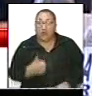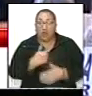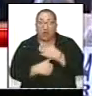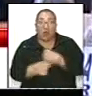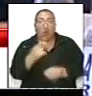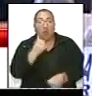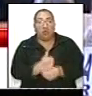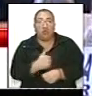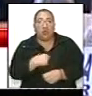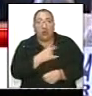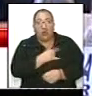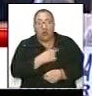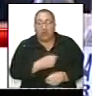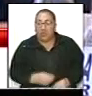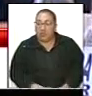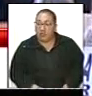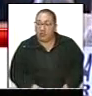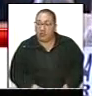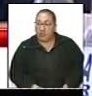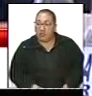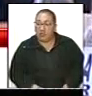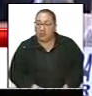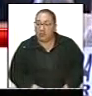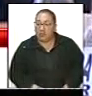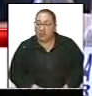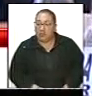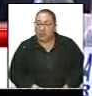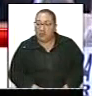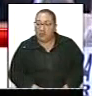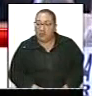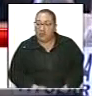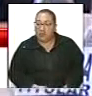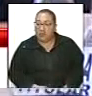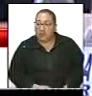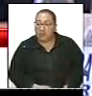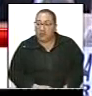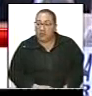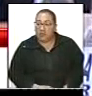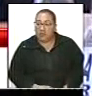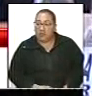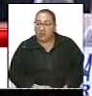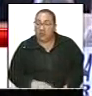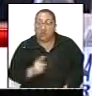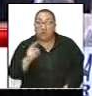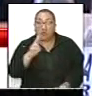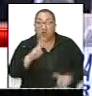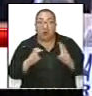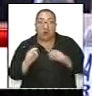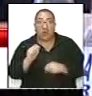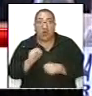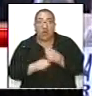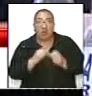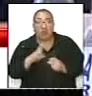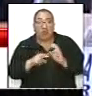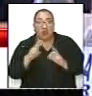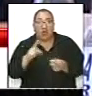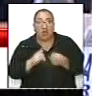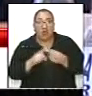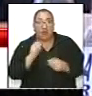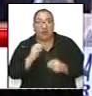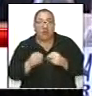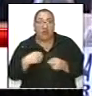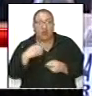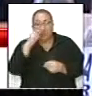tiene la universidad. ¿Qué es lo que sucede, señor Benavides? Si uno se pone a analizar desde el año 2002 hasta la fecha, el Perú ha